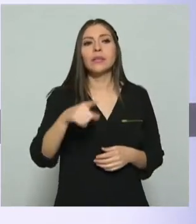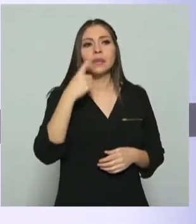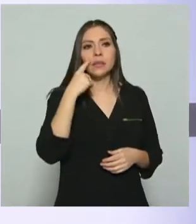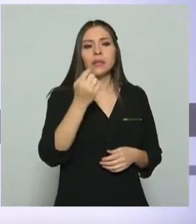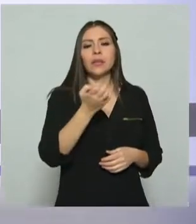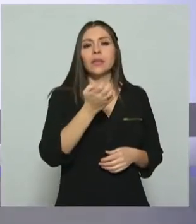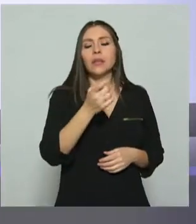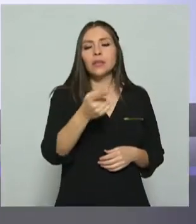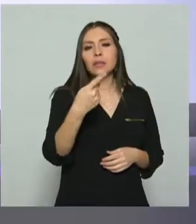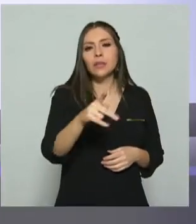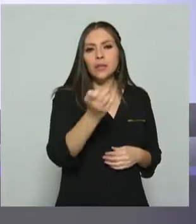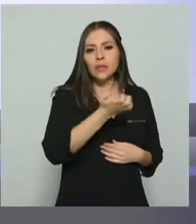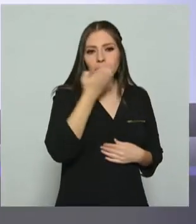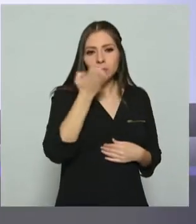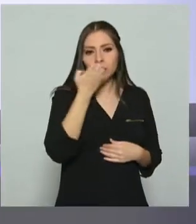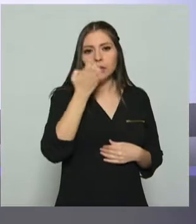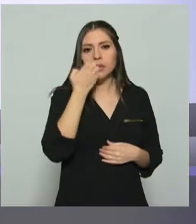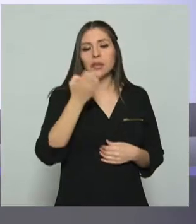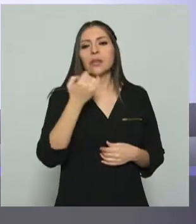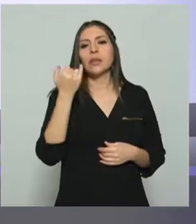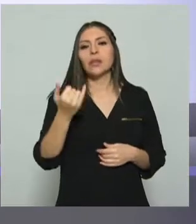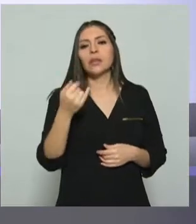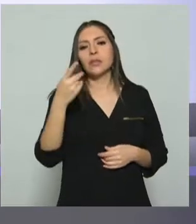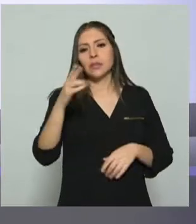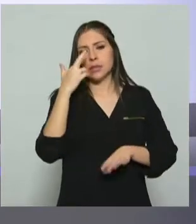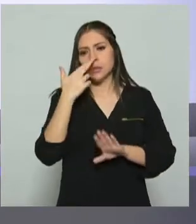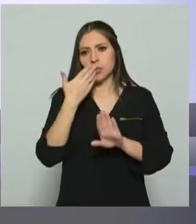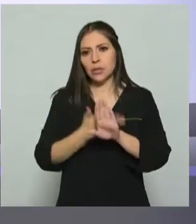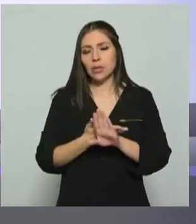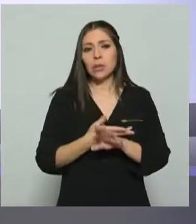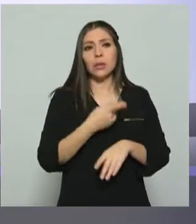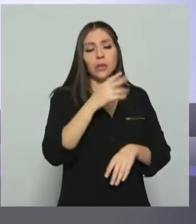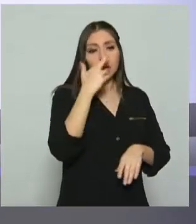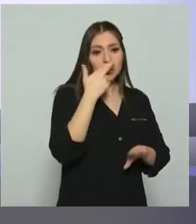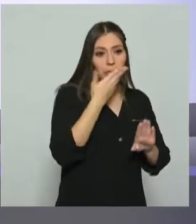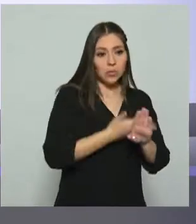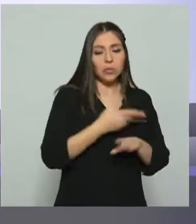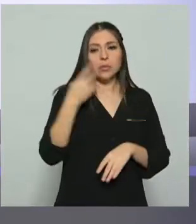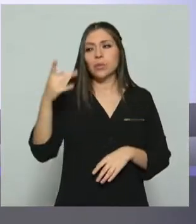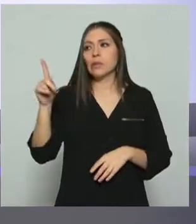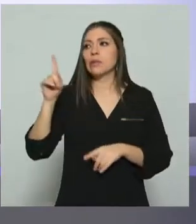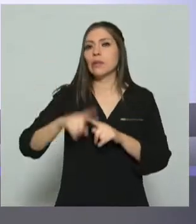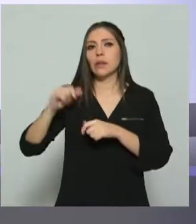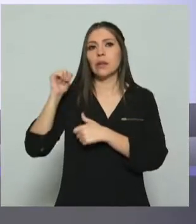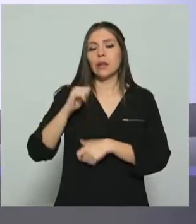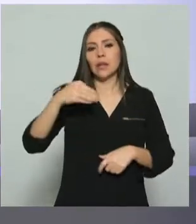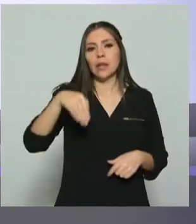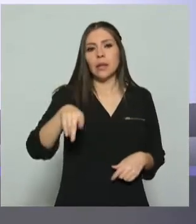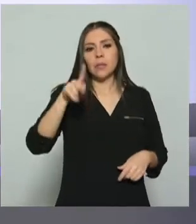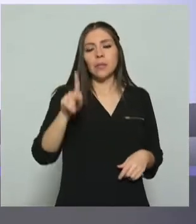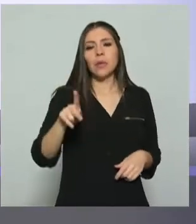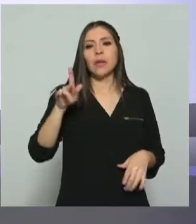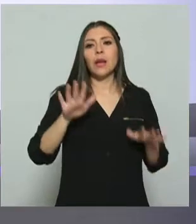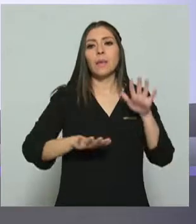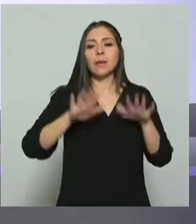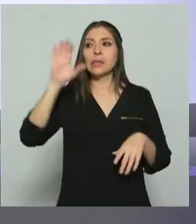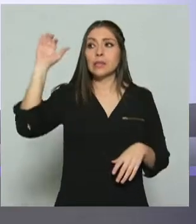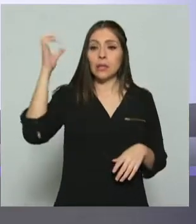y resulta que les dijeron que pues ellos no tienen ninguna responsabilidad, que la responsabilidad es del Ministerio Público cuando Ciudad Universitaria